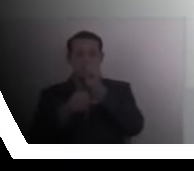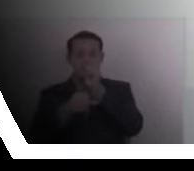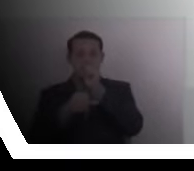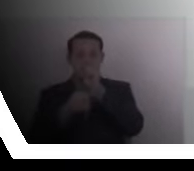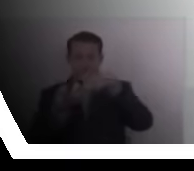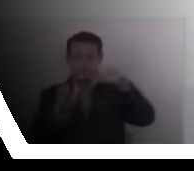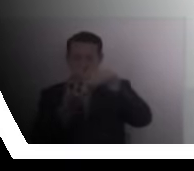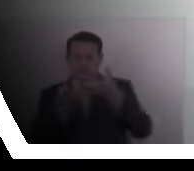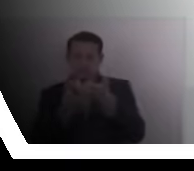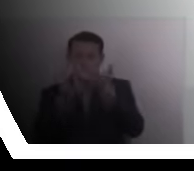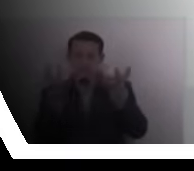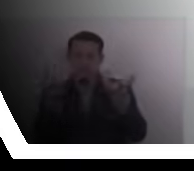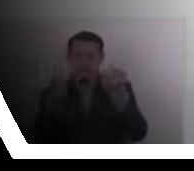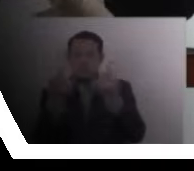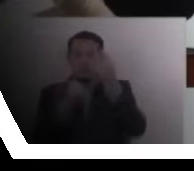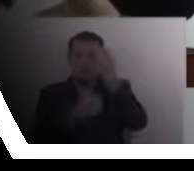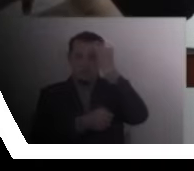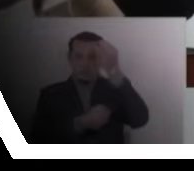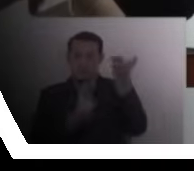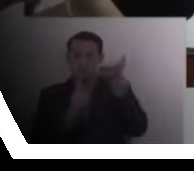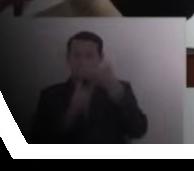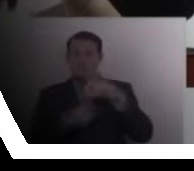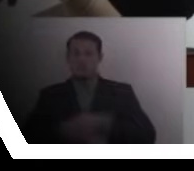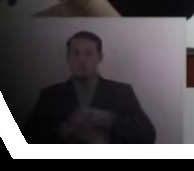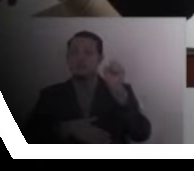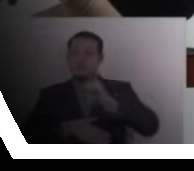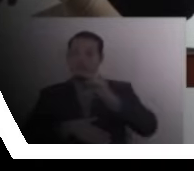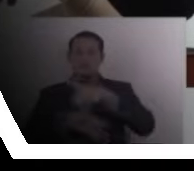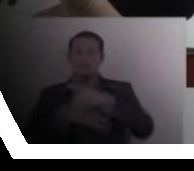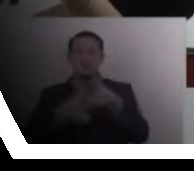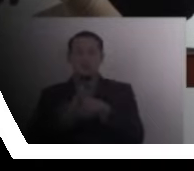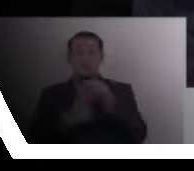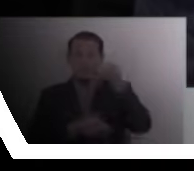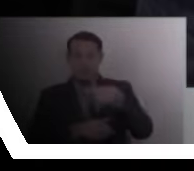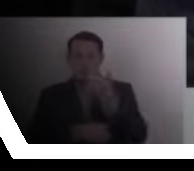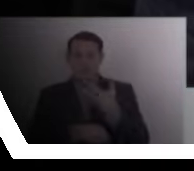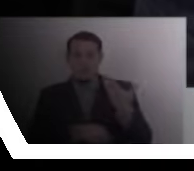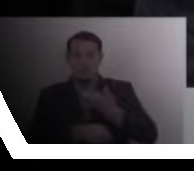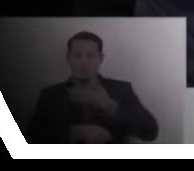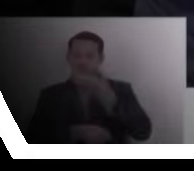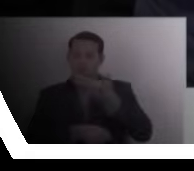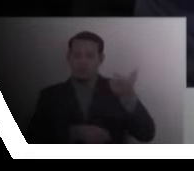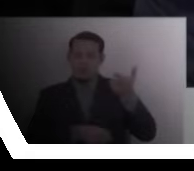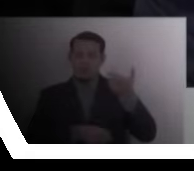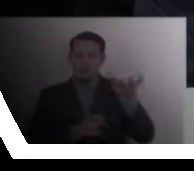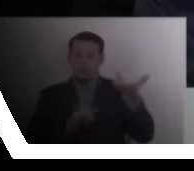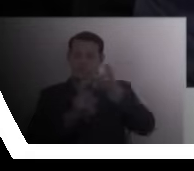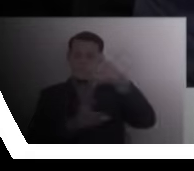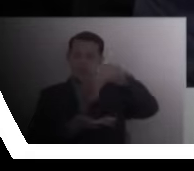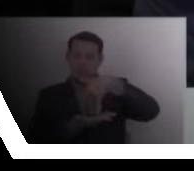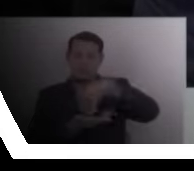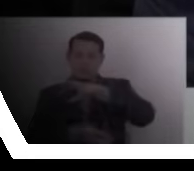ministro Qué comentario mereces así es diputado ahora todos esos recursos van En beneficio a la